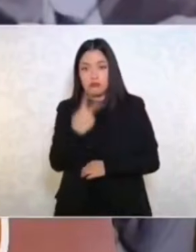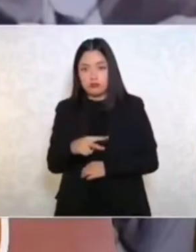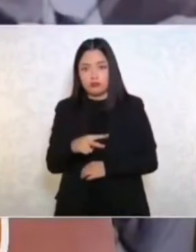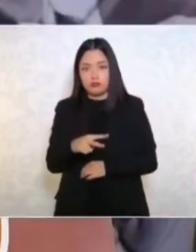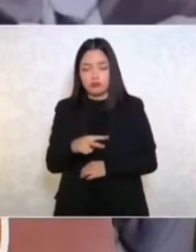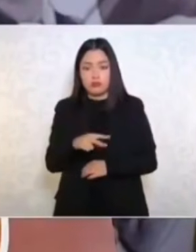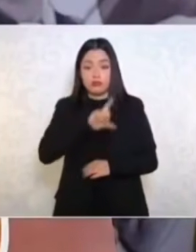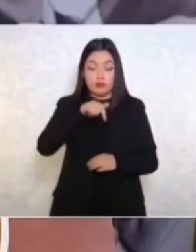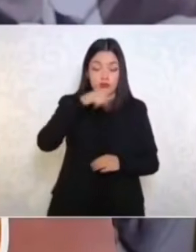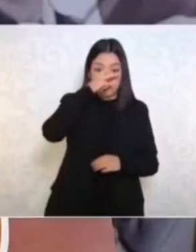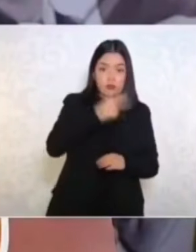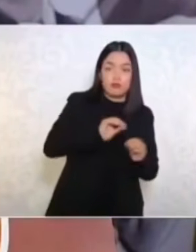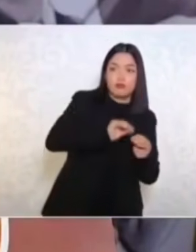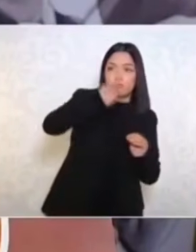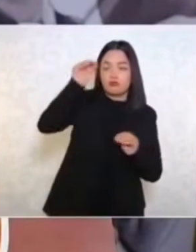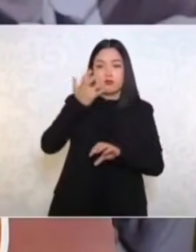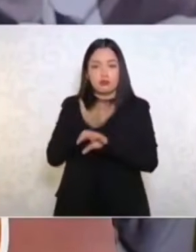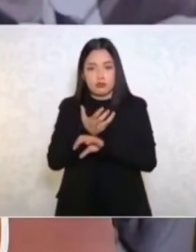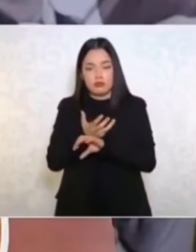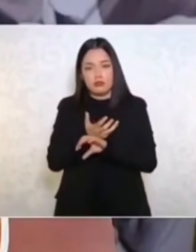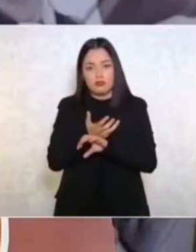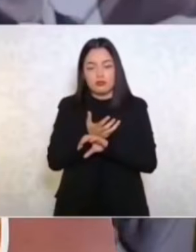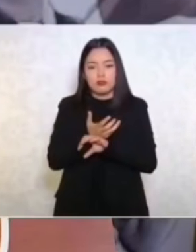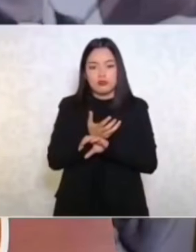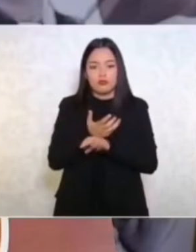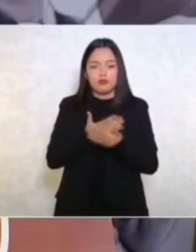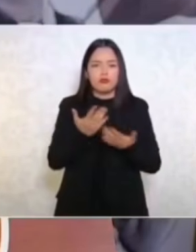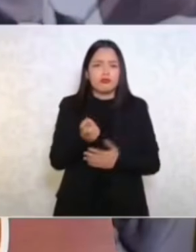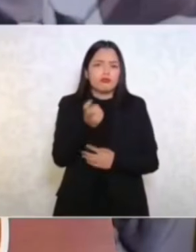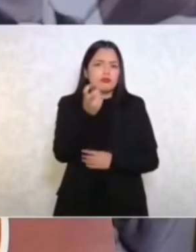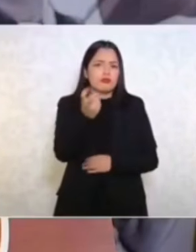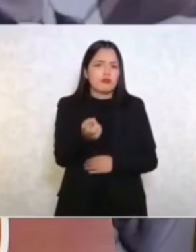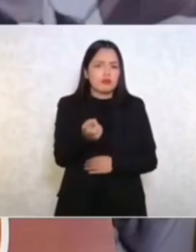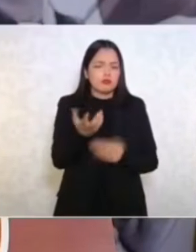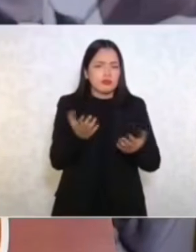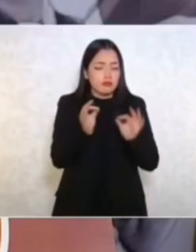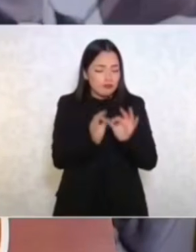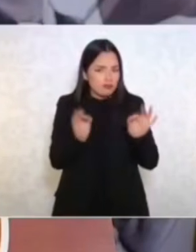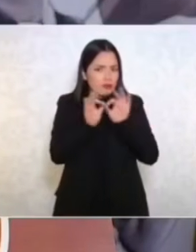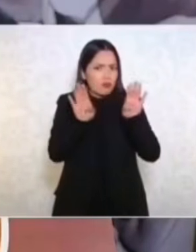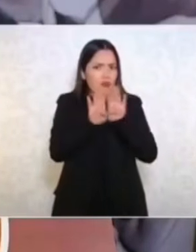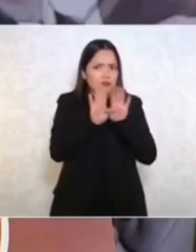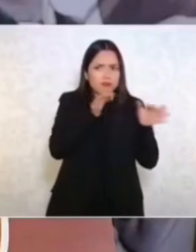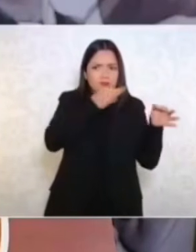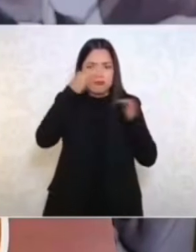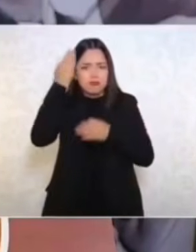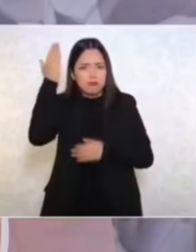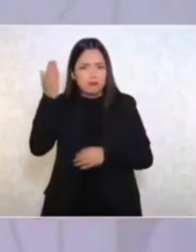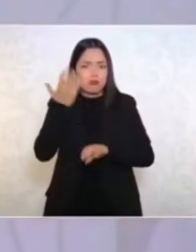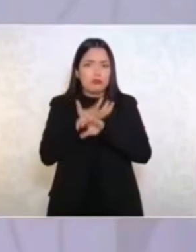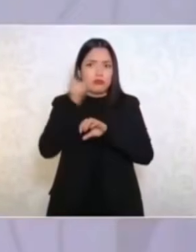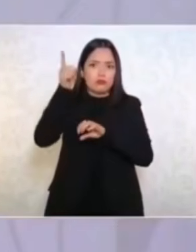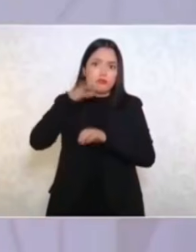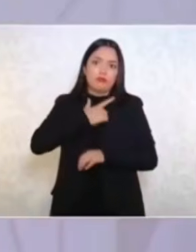alta integración económica y refuerza la relevancia del Tratado de Libre Comercio. Y seguramente